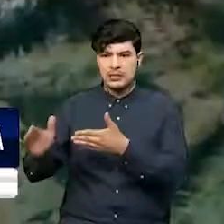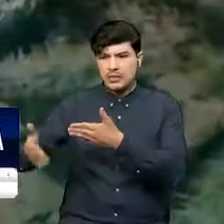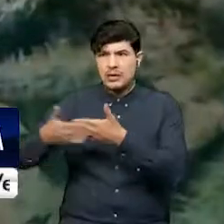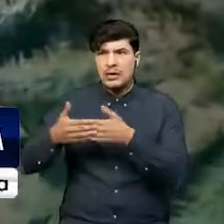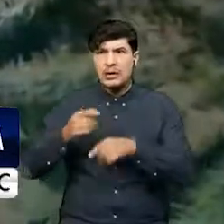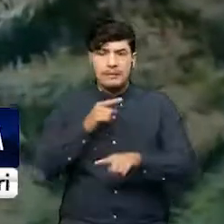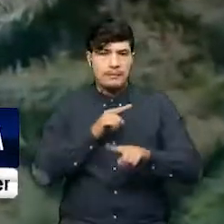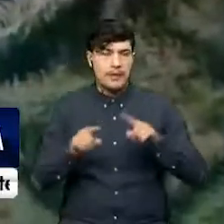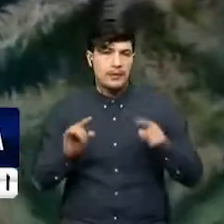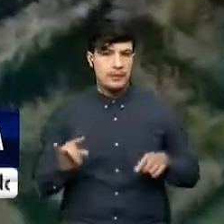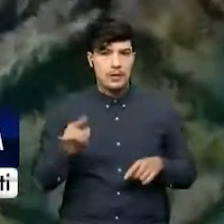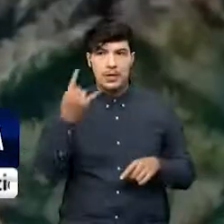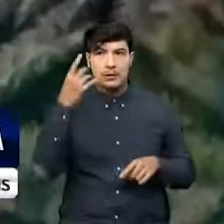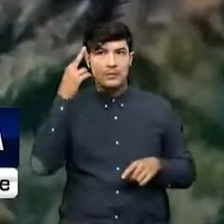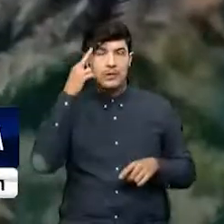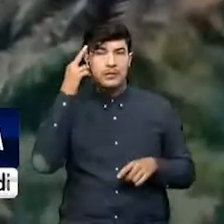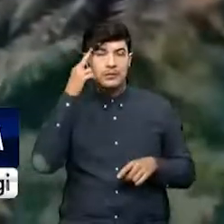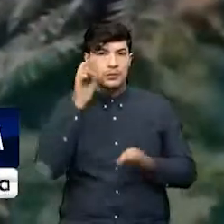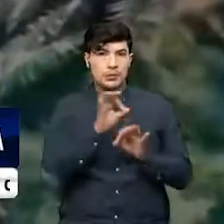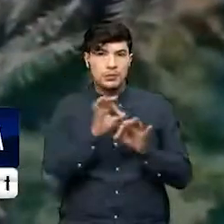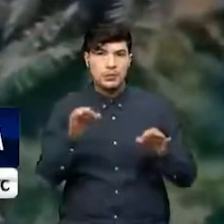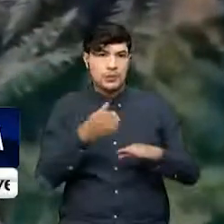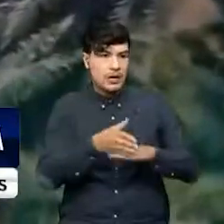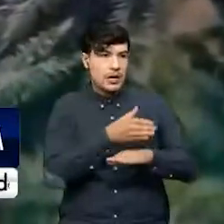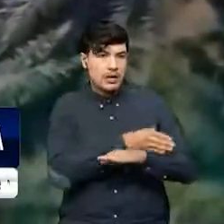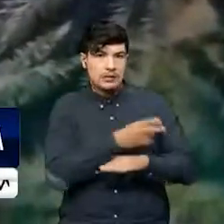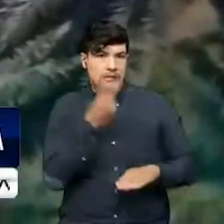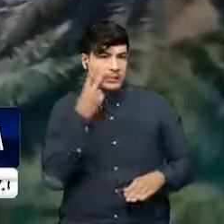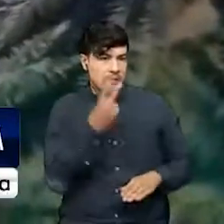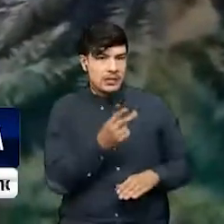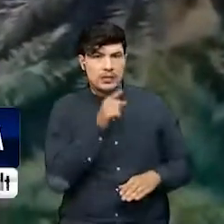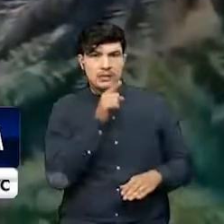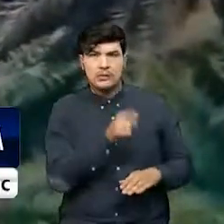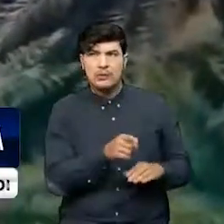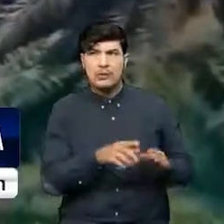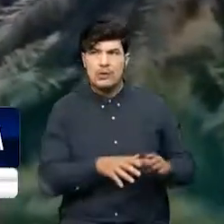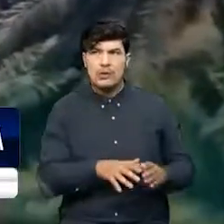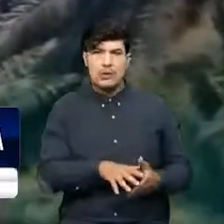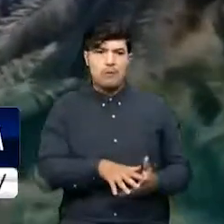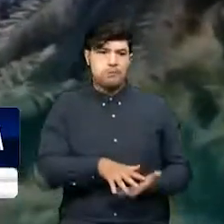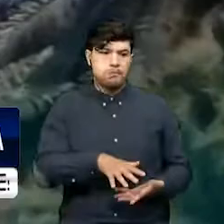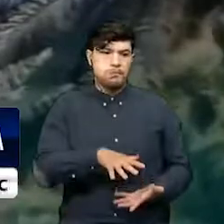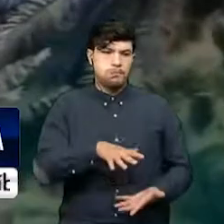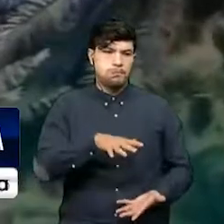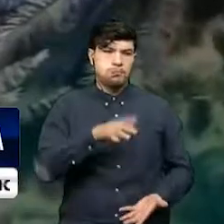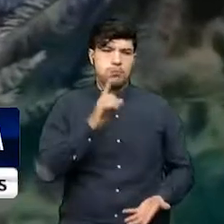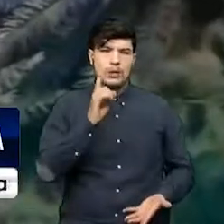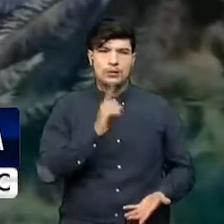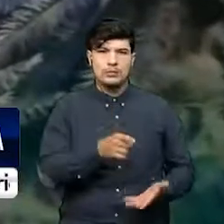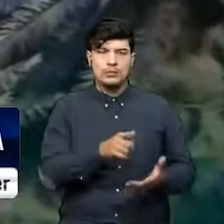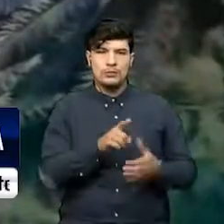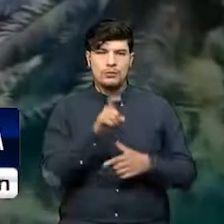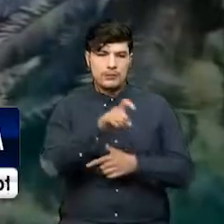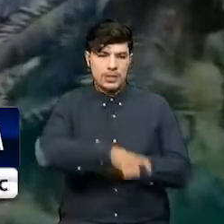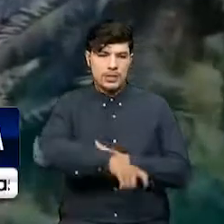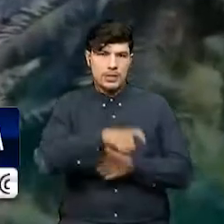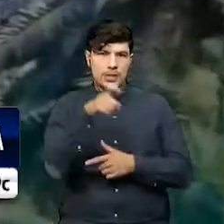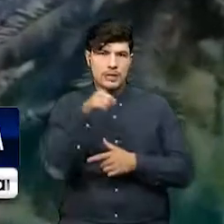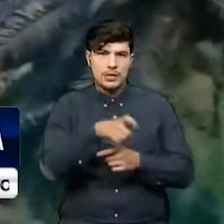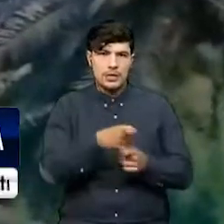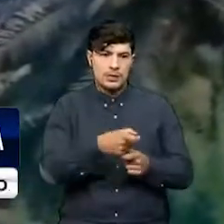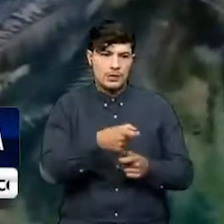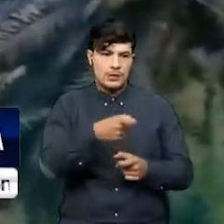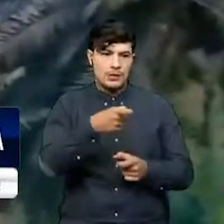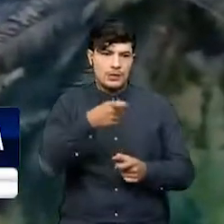alguna razón que nunca había ocurrido antes se dio un aumento en la presión del pozo es decir petróleo subió por el tubo